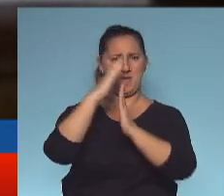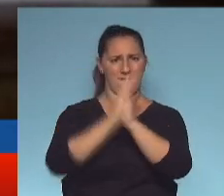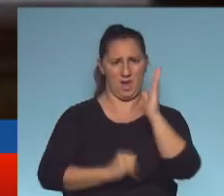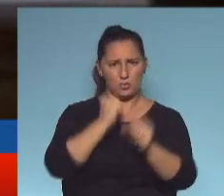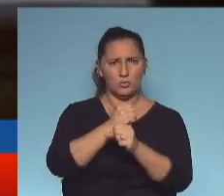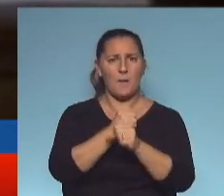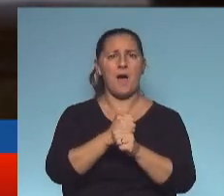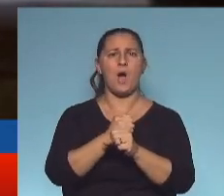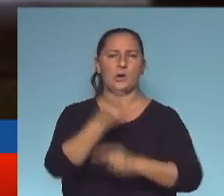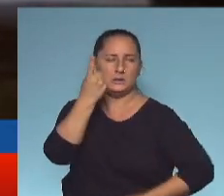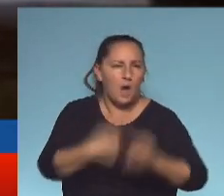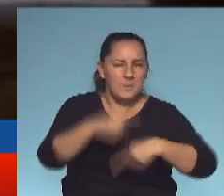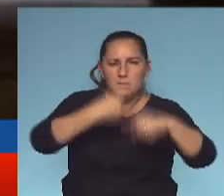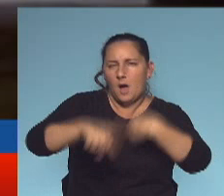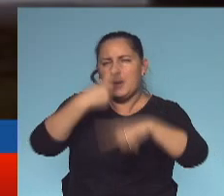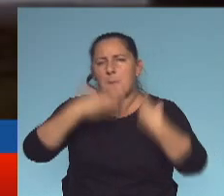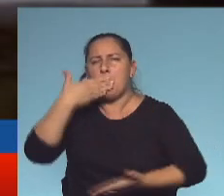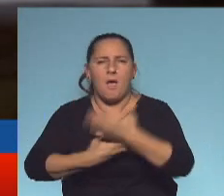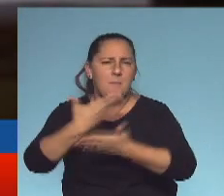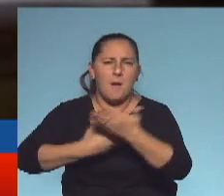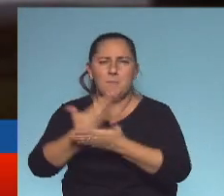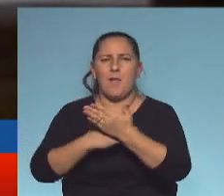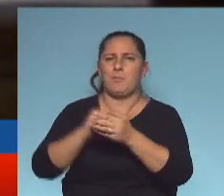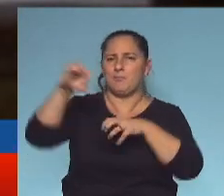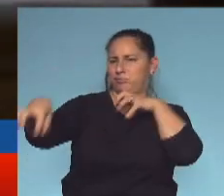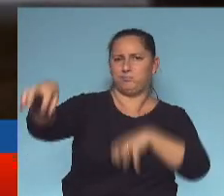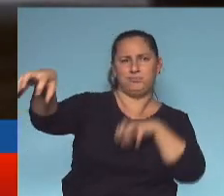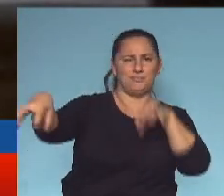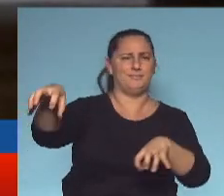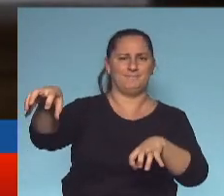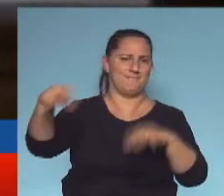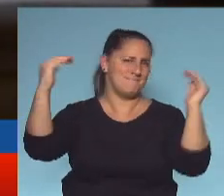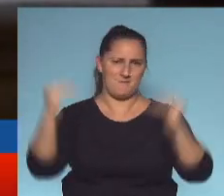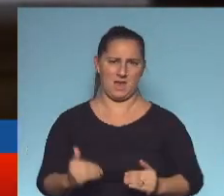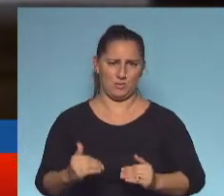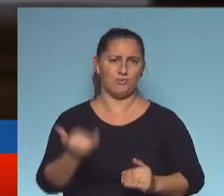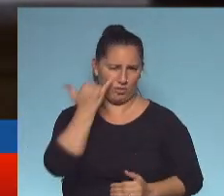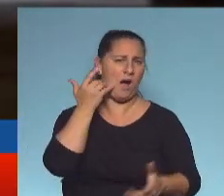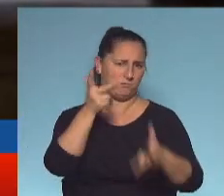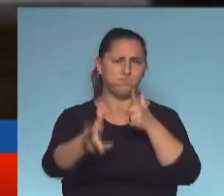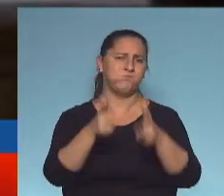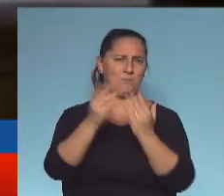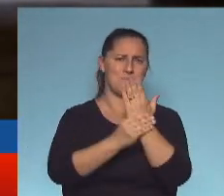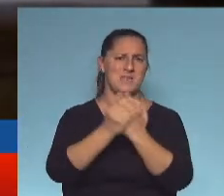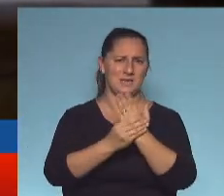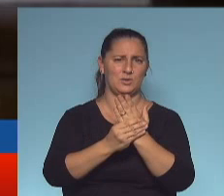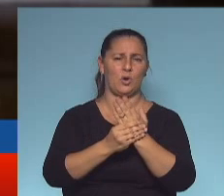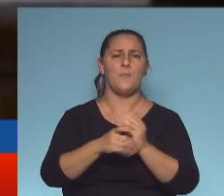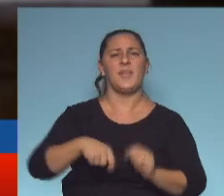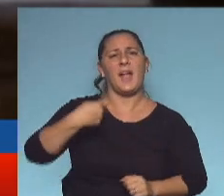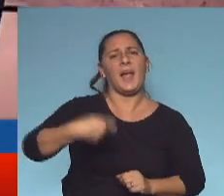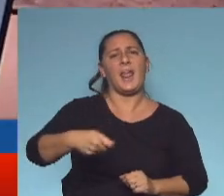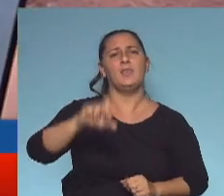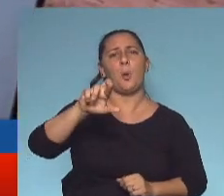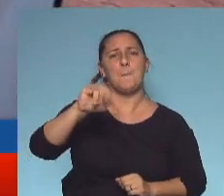menos burocracia en los trámites interjurisdiccionales, y esto lo hemos hablado mucho con los ministros, acceso al crédito para las